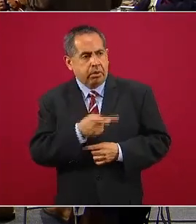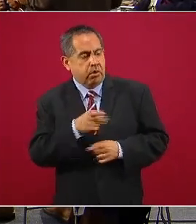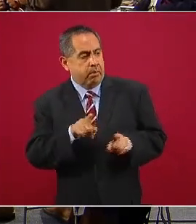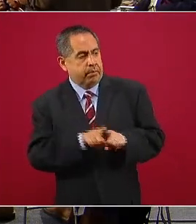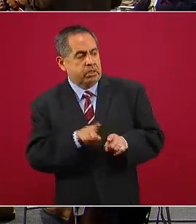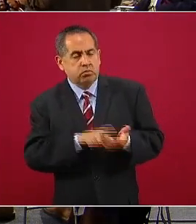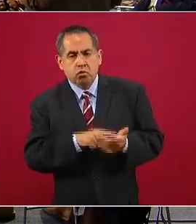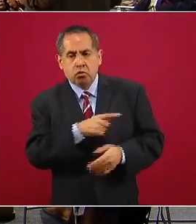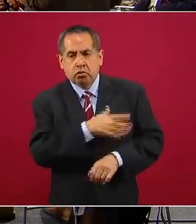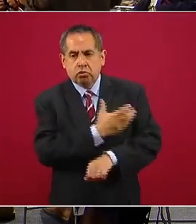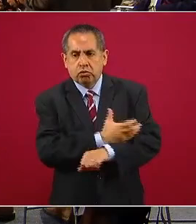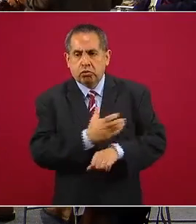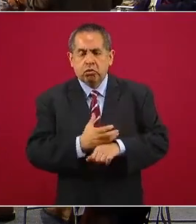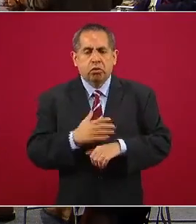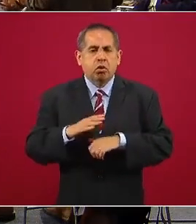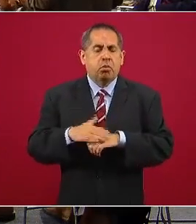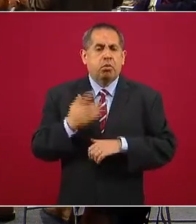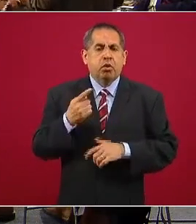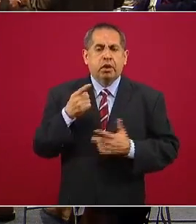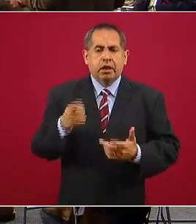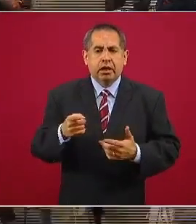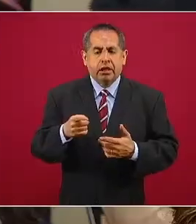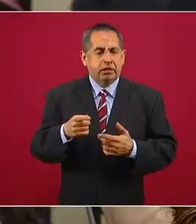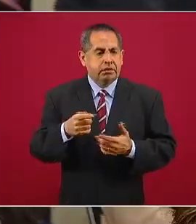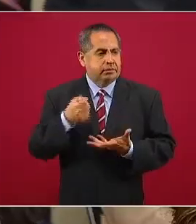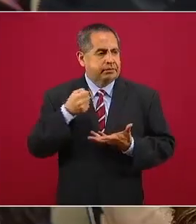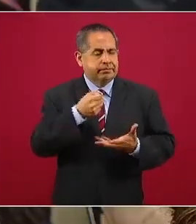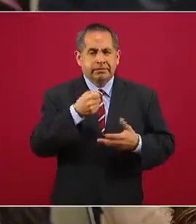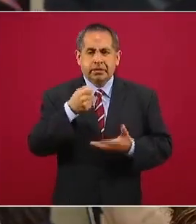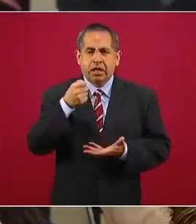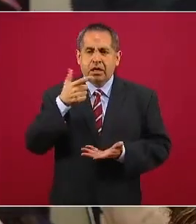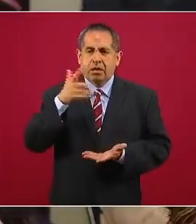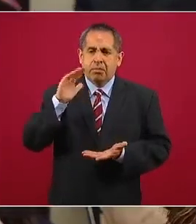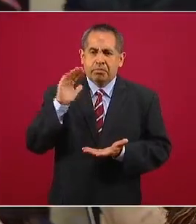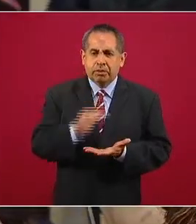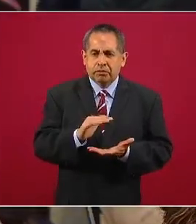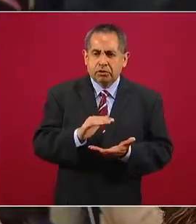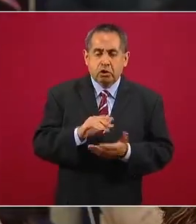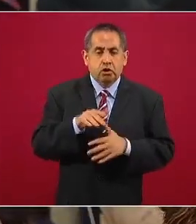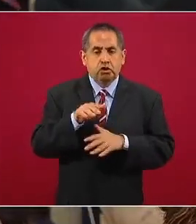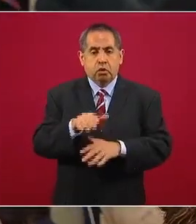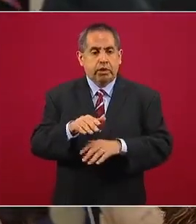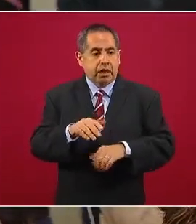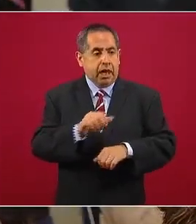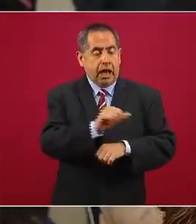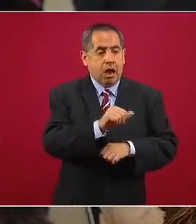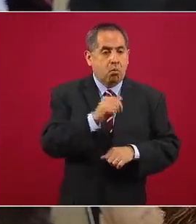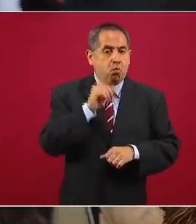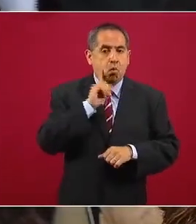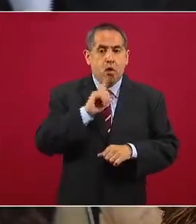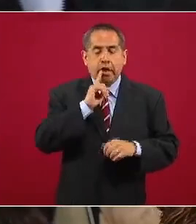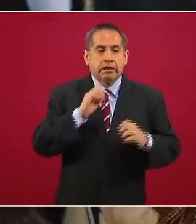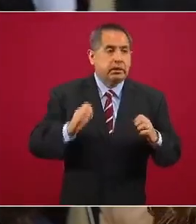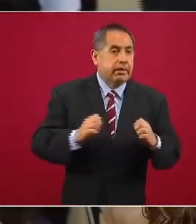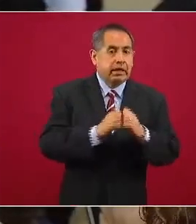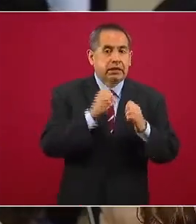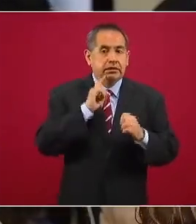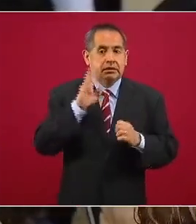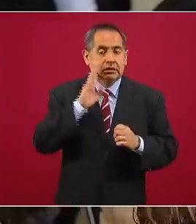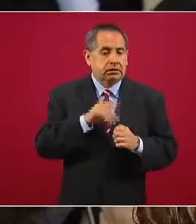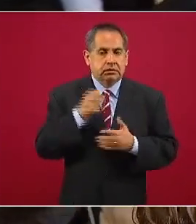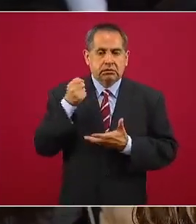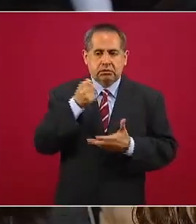la compañera, por qué hubo este recorte al presupuesto de la alerta de género y más en los estados donde hay mucha